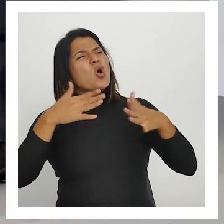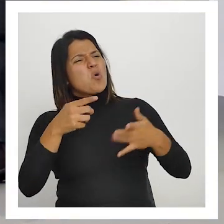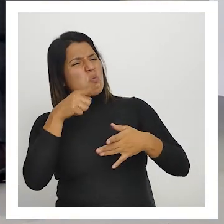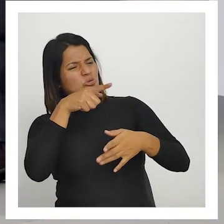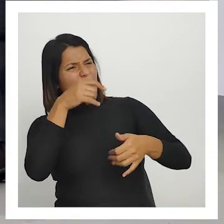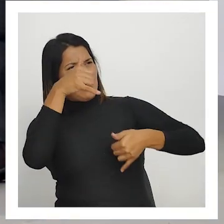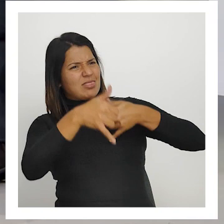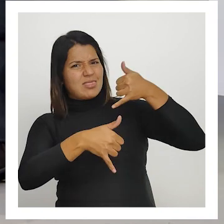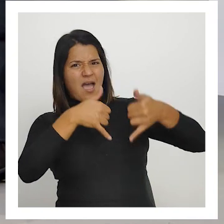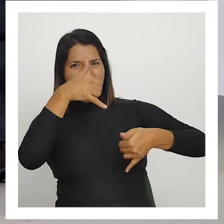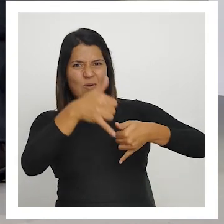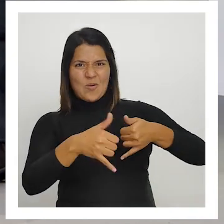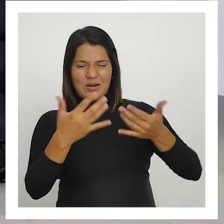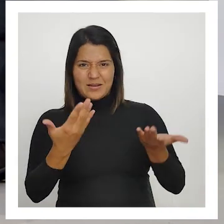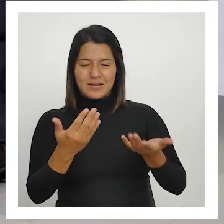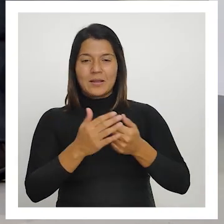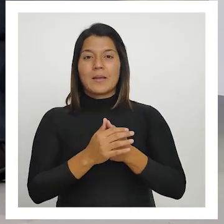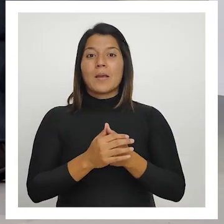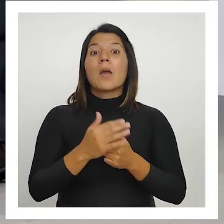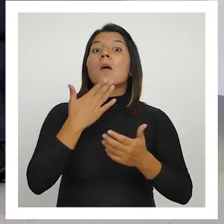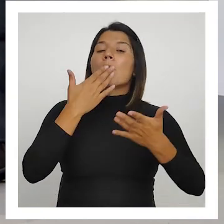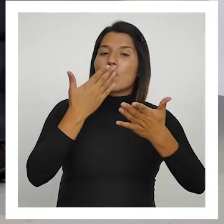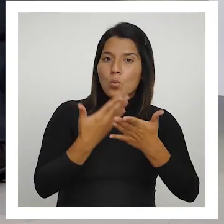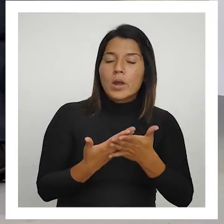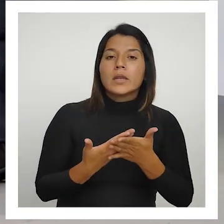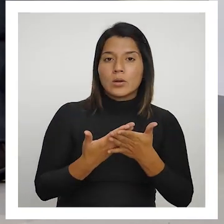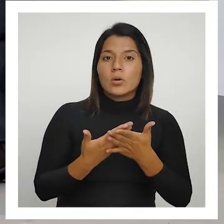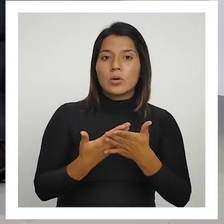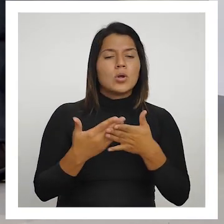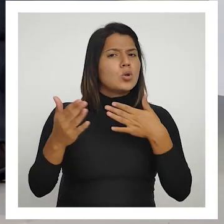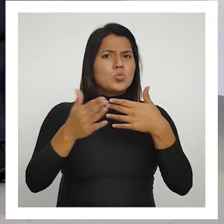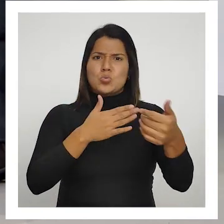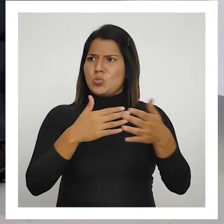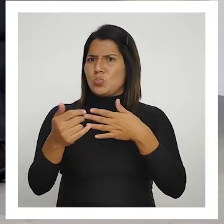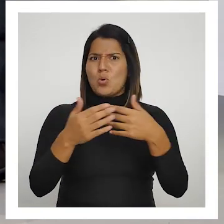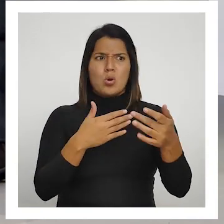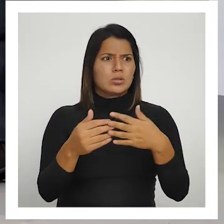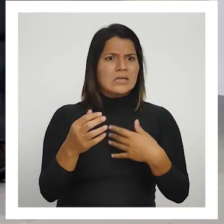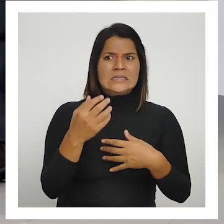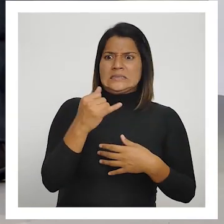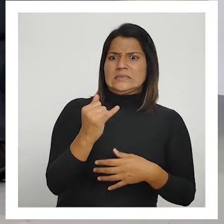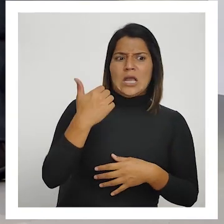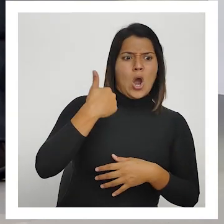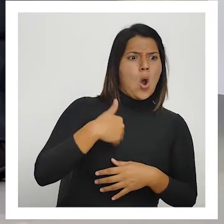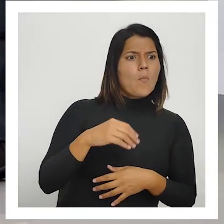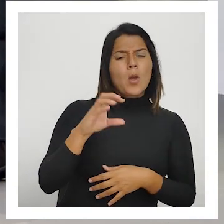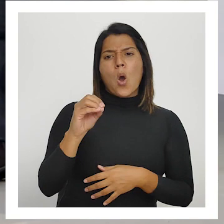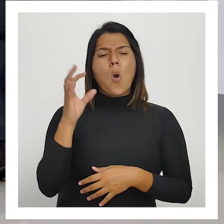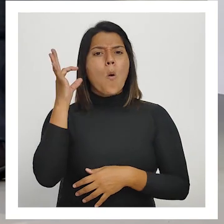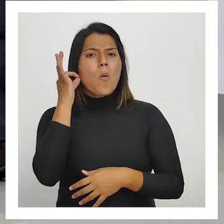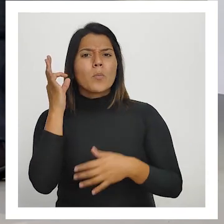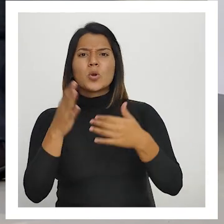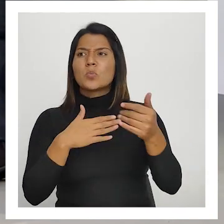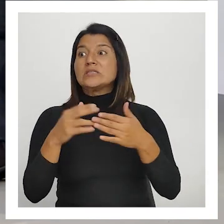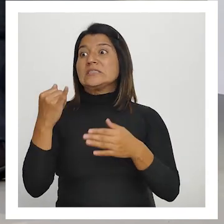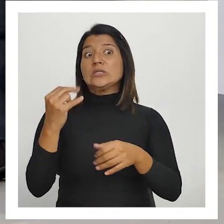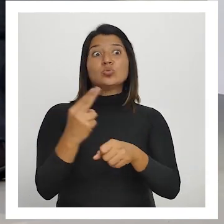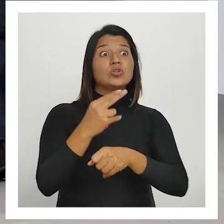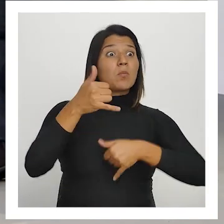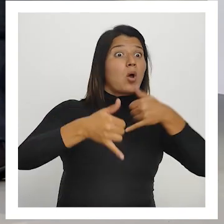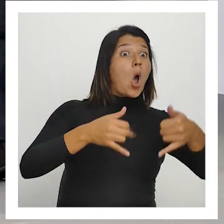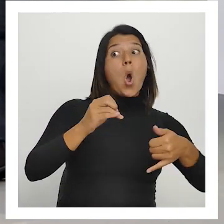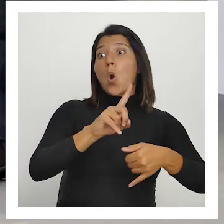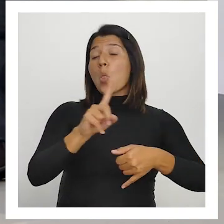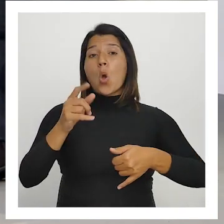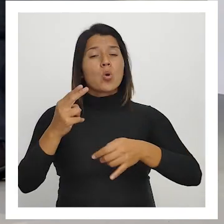Bueno, una de las premisas básicas es que no importa si seamos mujeres, si seamos hombres, si usemos tacones, si no